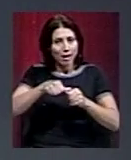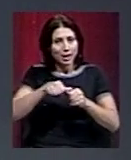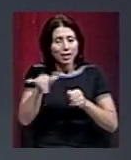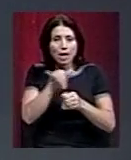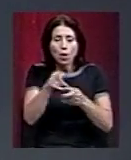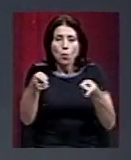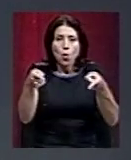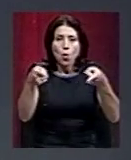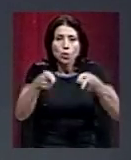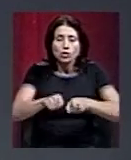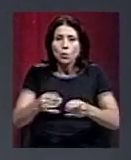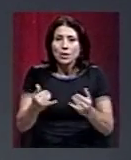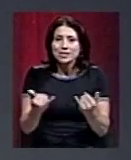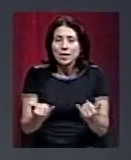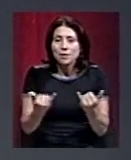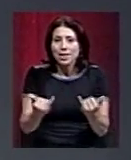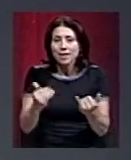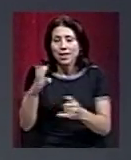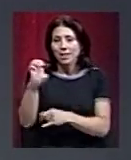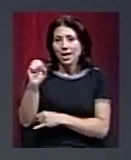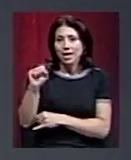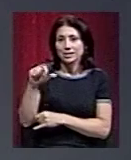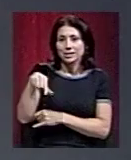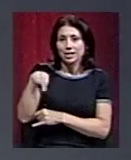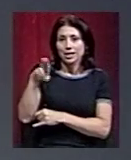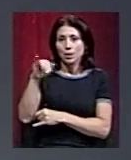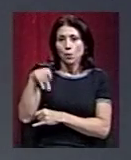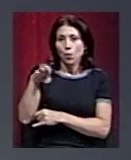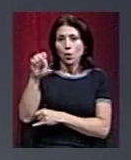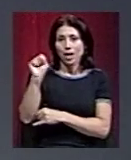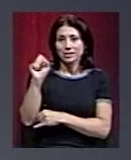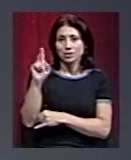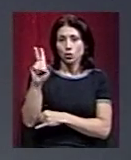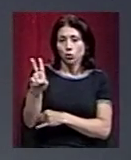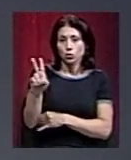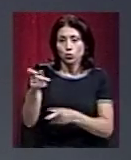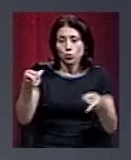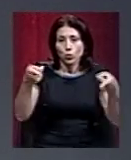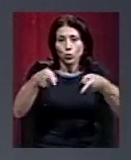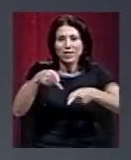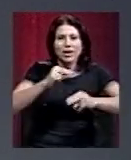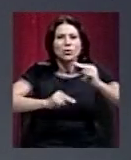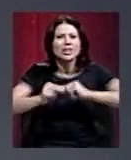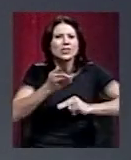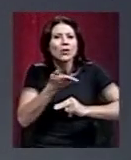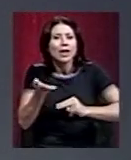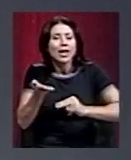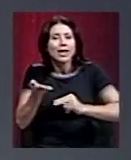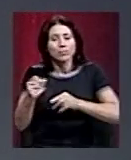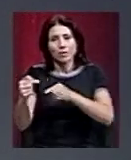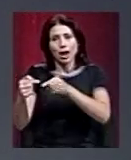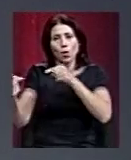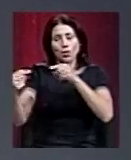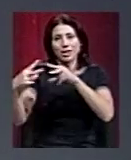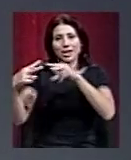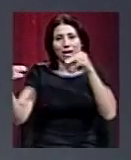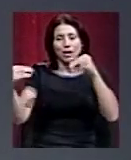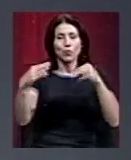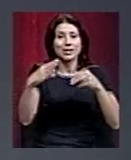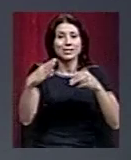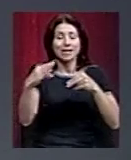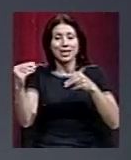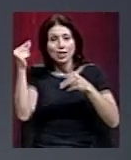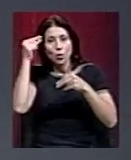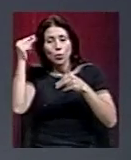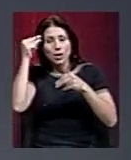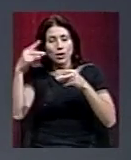consecuencia inmediata de Esquipulas II sucedió la negociación entre la contra nicaragüense y el gobierno